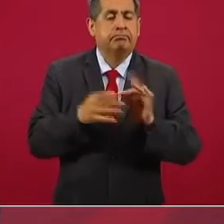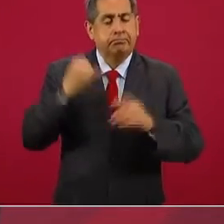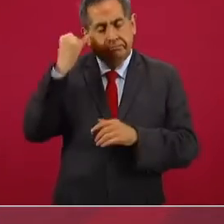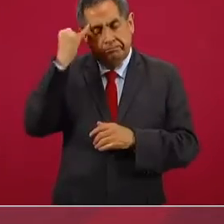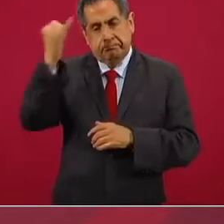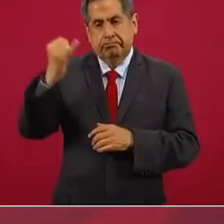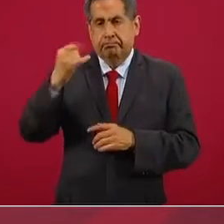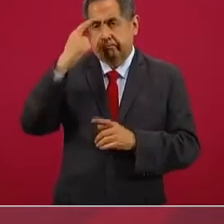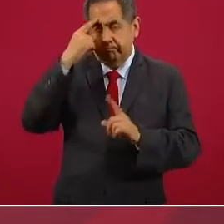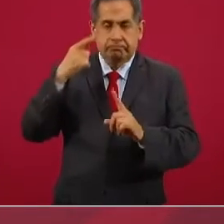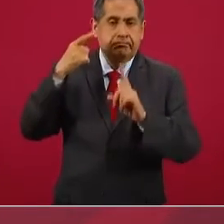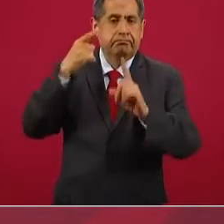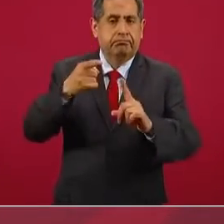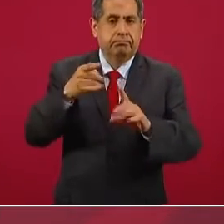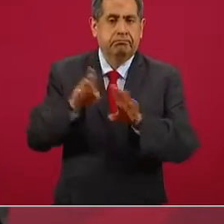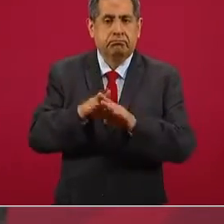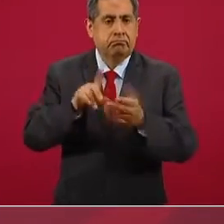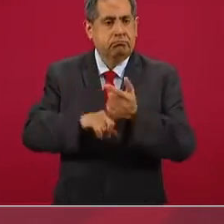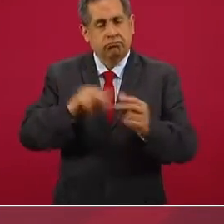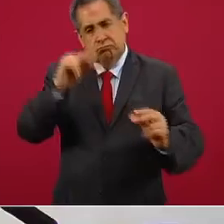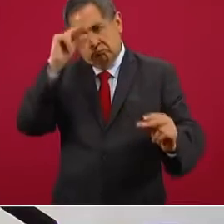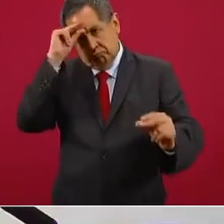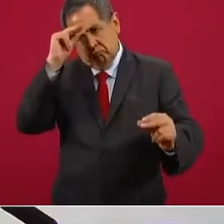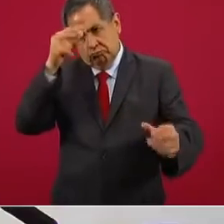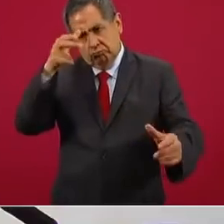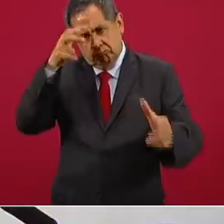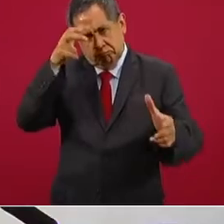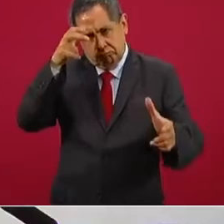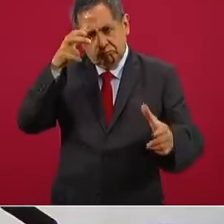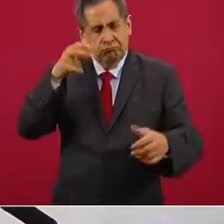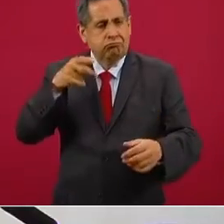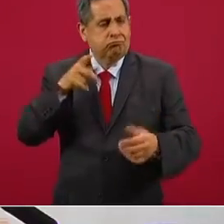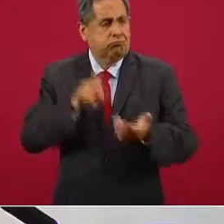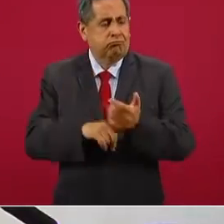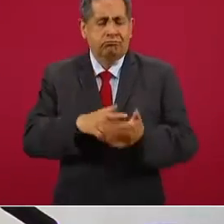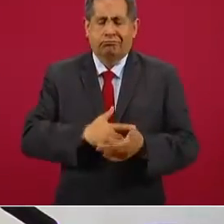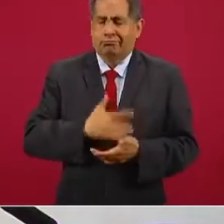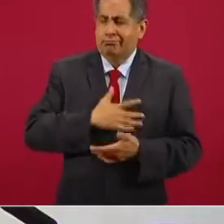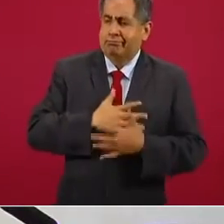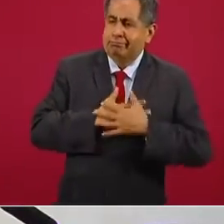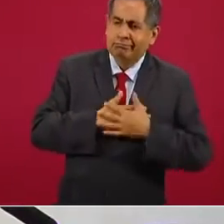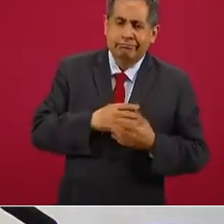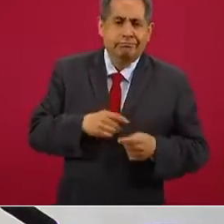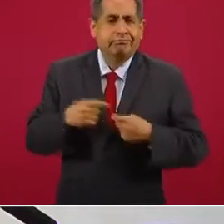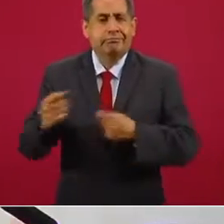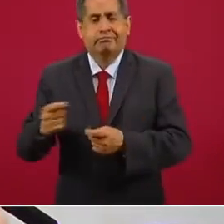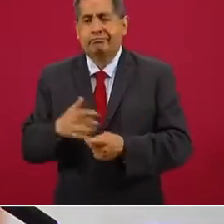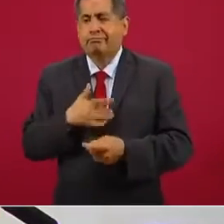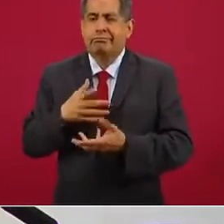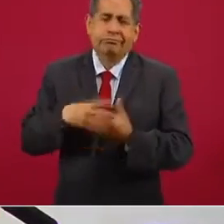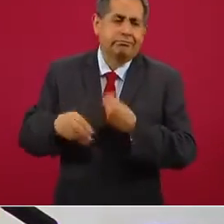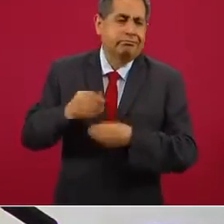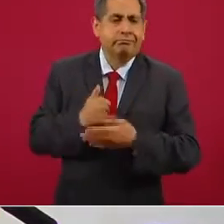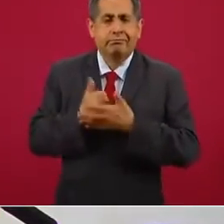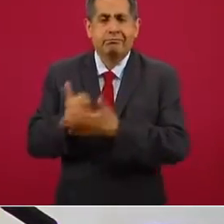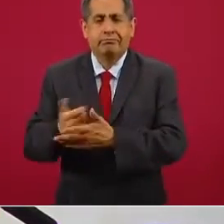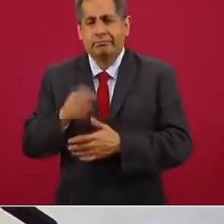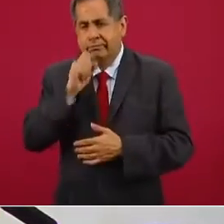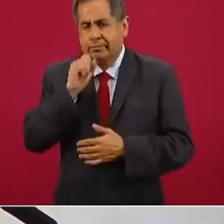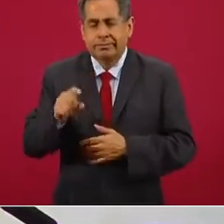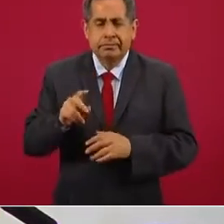idea del médico, sí, sabio, pero el médico sobre todo ser humano que siente el dolor ajeno, que también